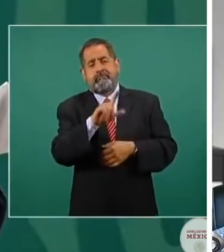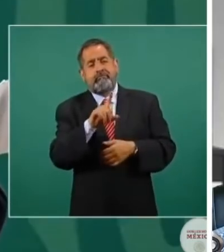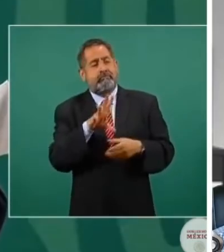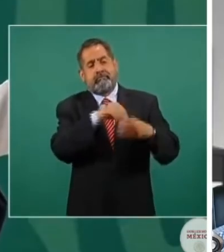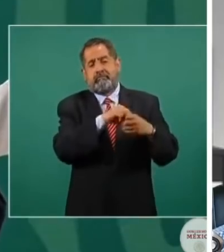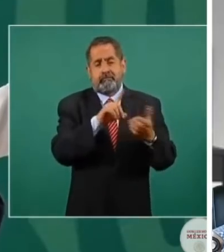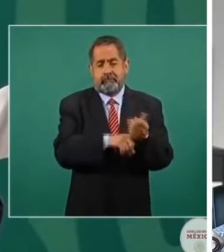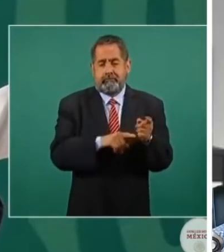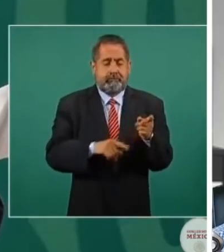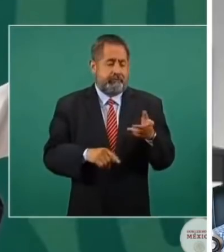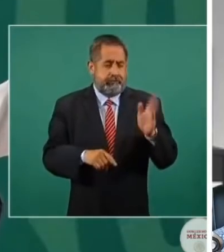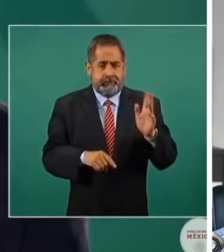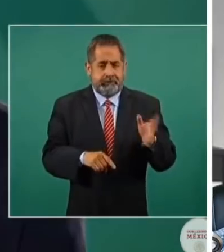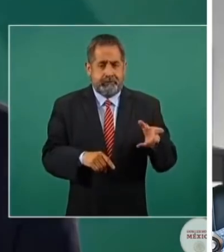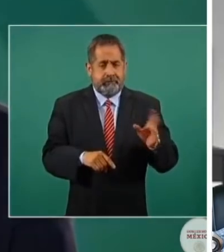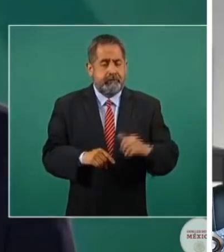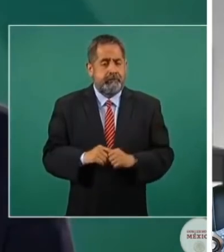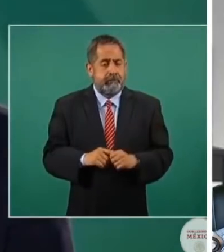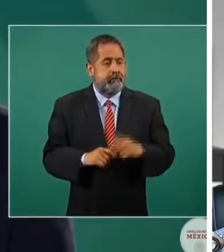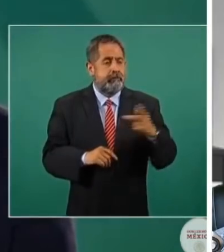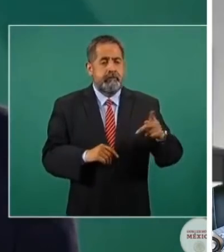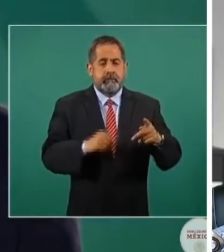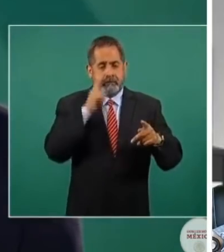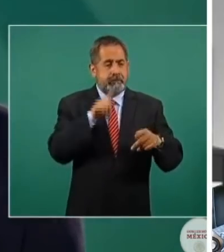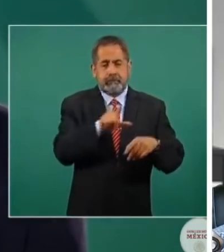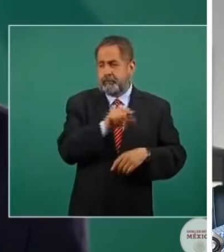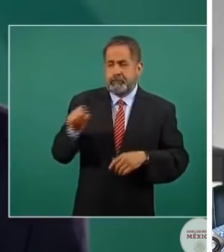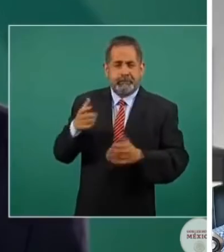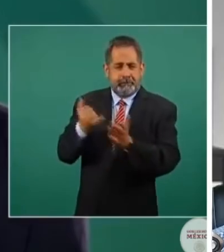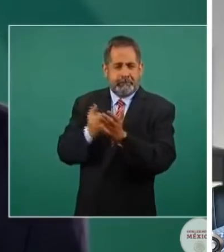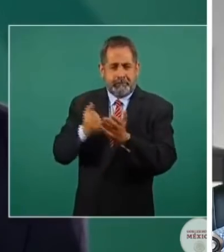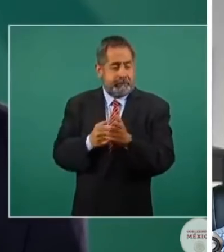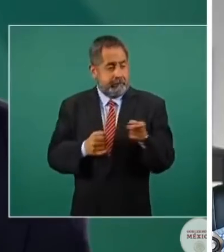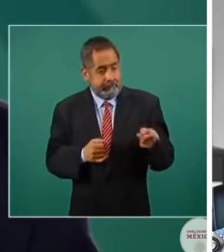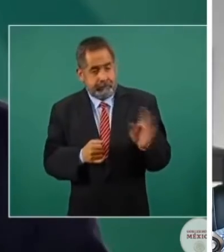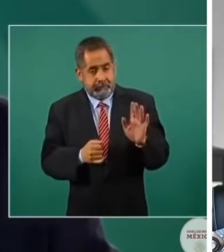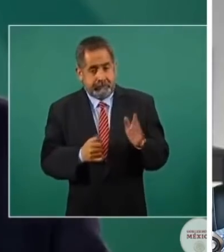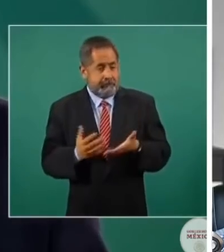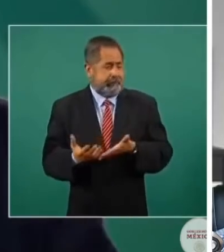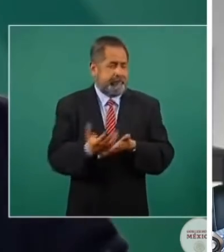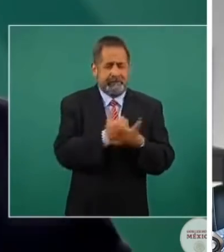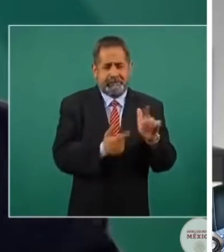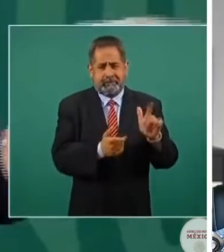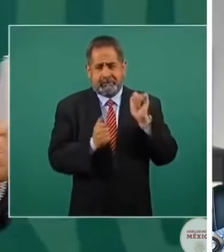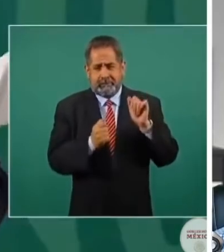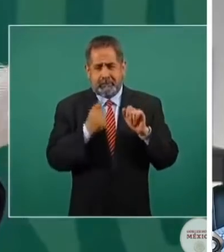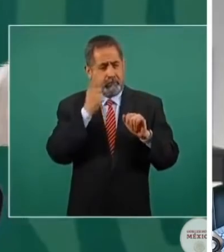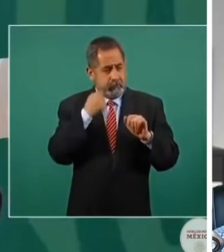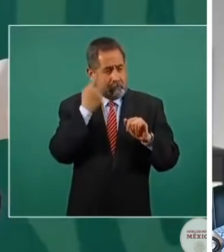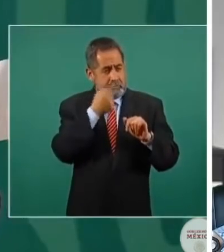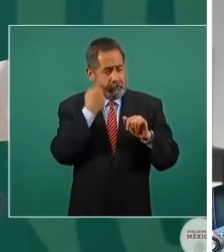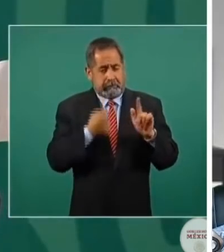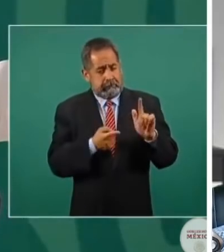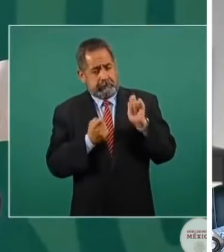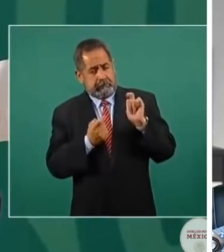penal donde la corrupción no era ningún delito, pero los sinvergüenzas tenían una